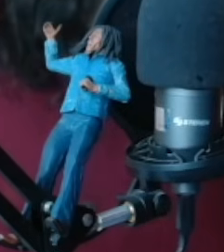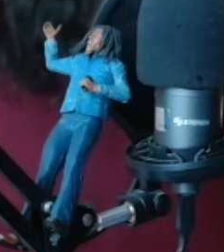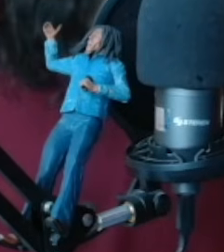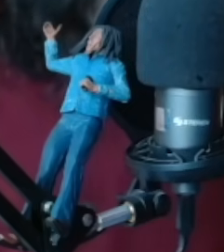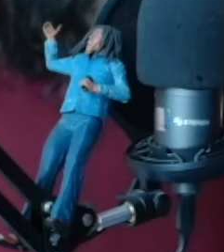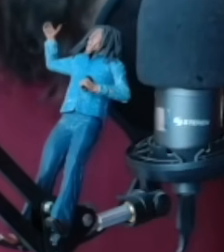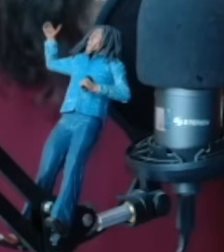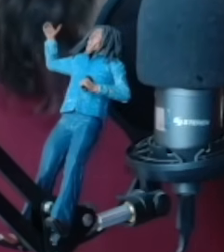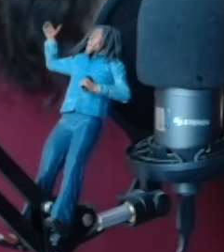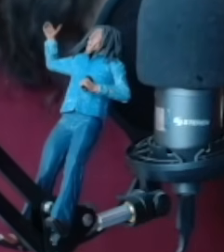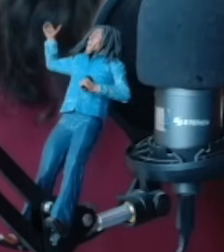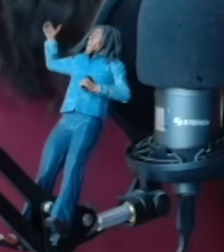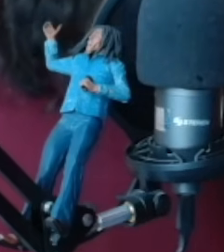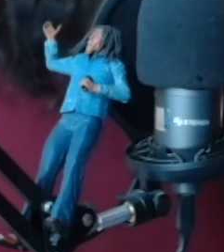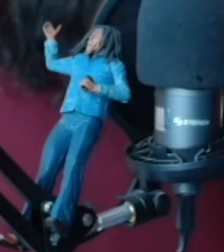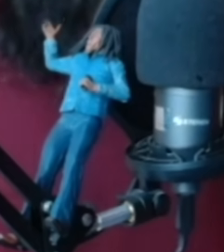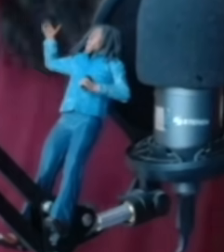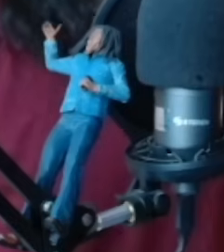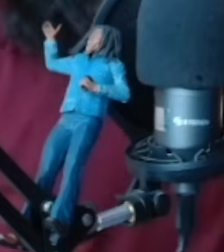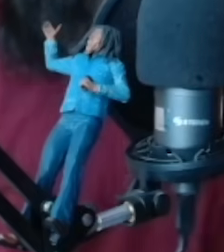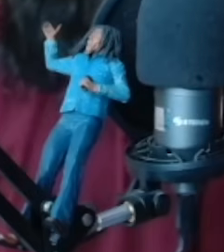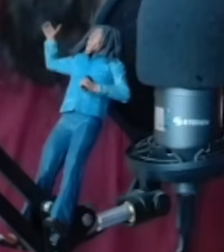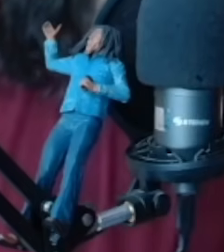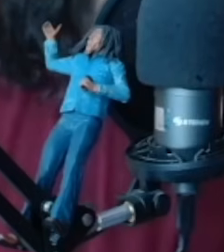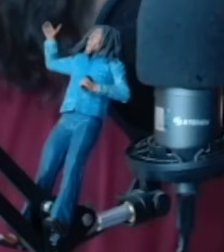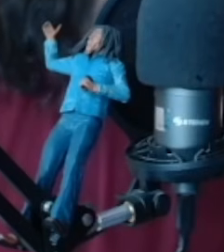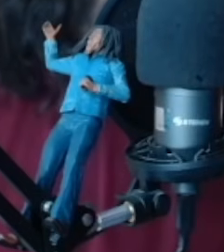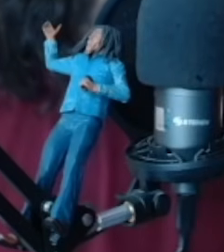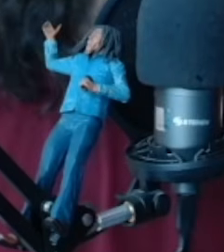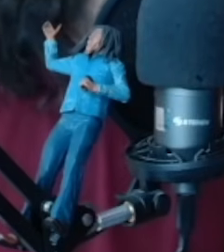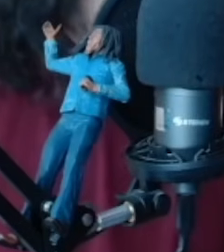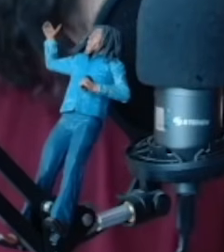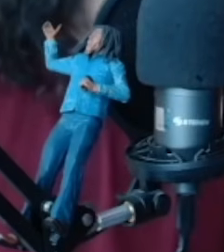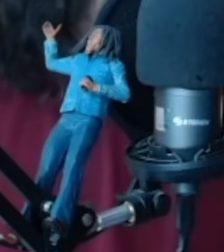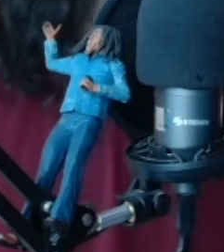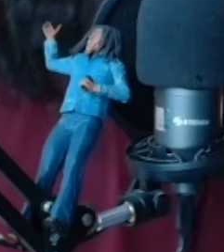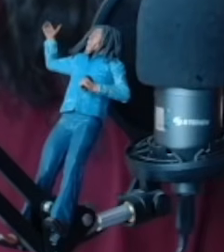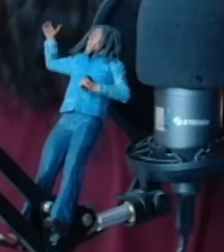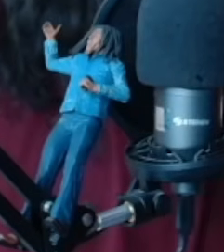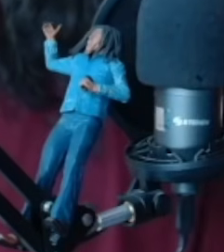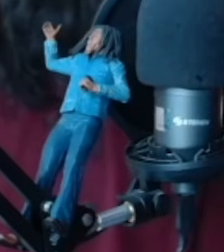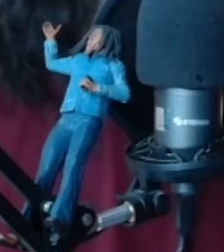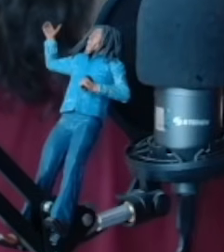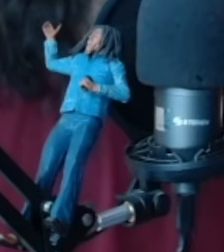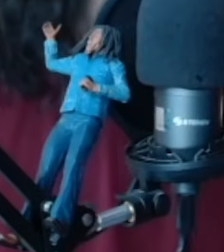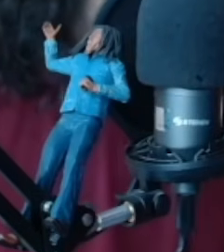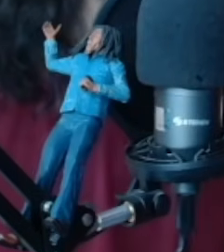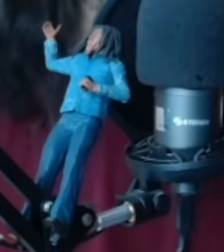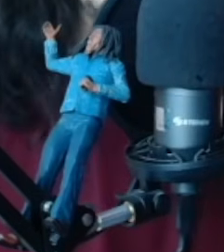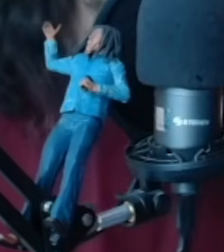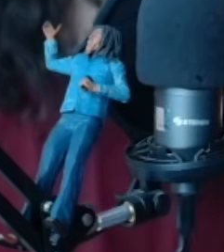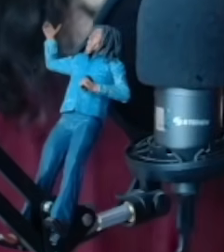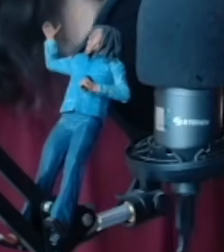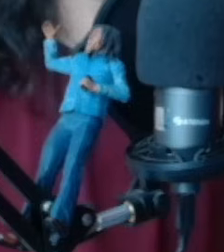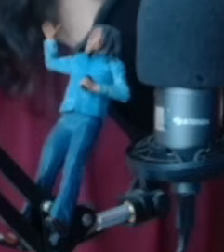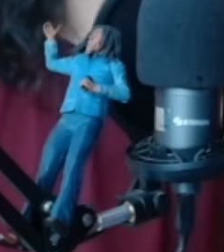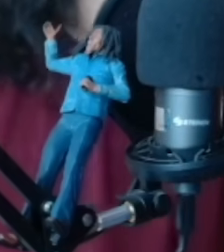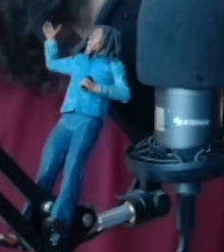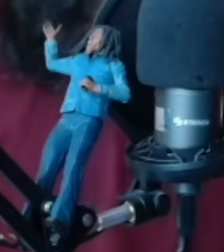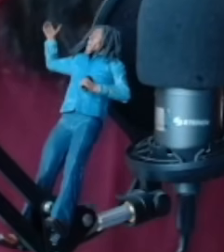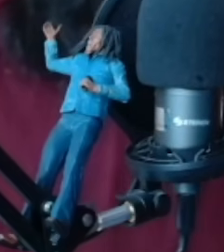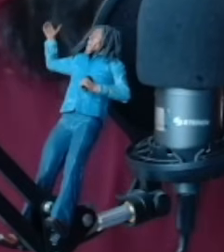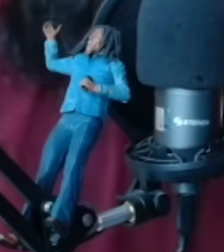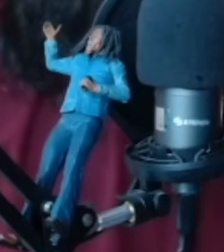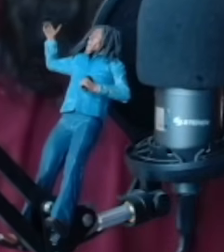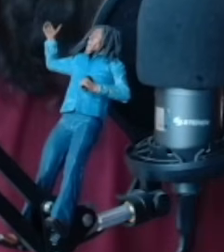el alma de los mexicanos a los gringos. El asunto aquí es que Zedillo, compas, vino a México a decir las tarugadas de siempre. Obviamente